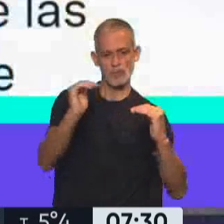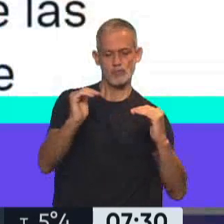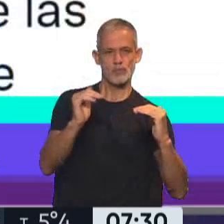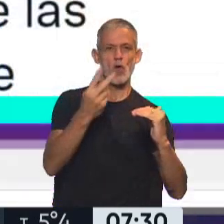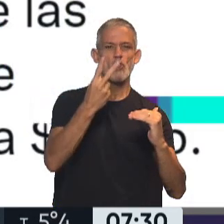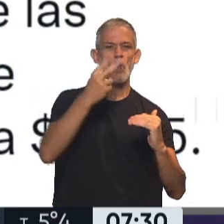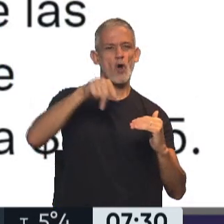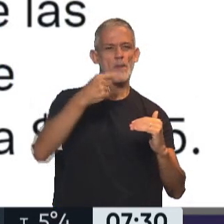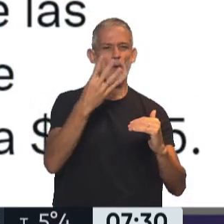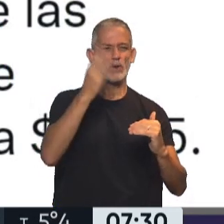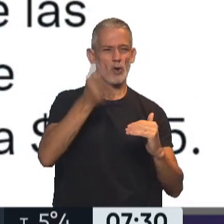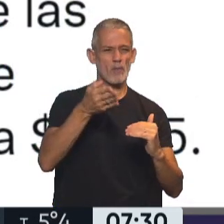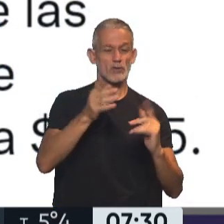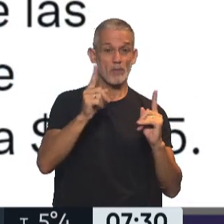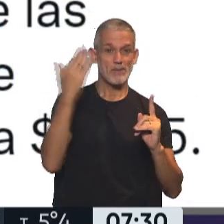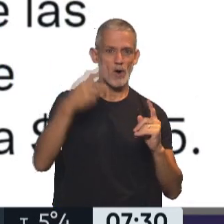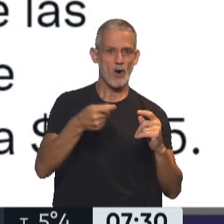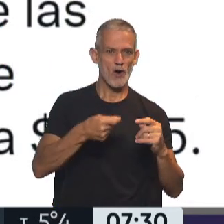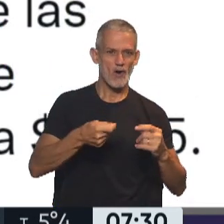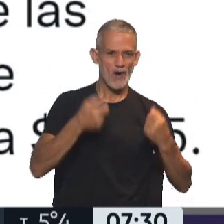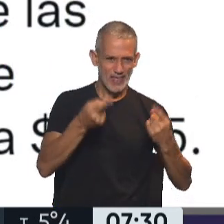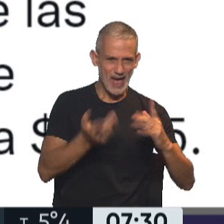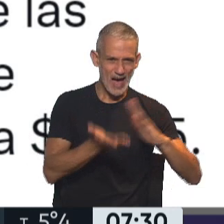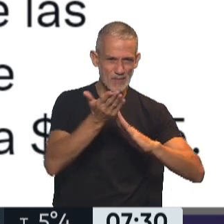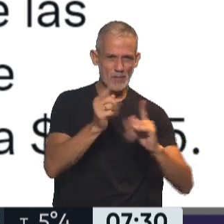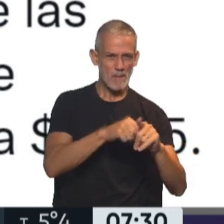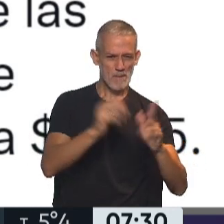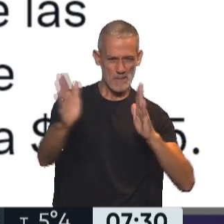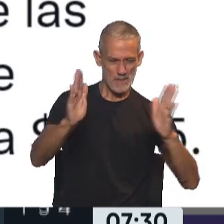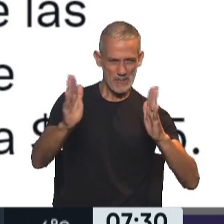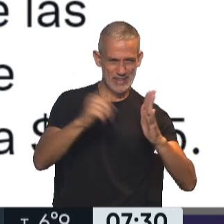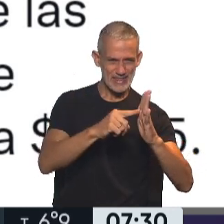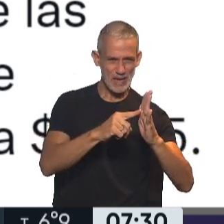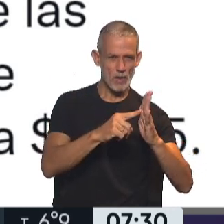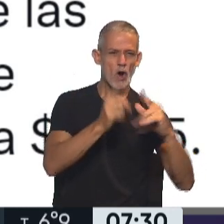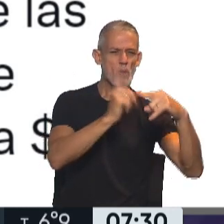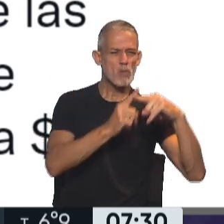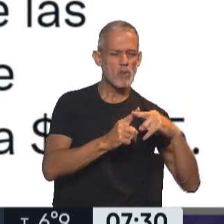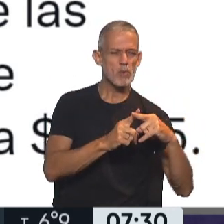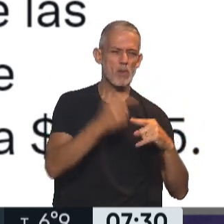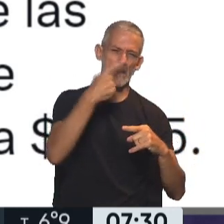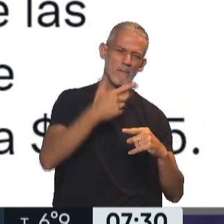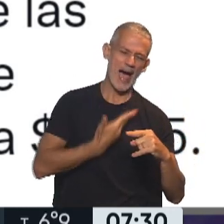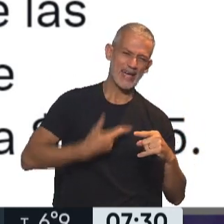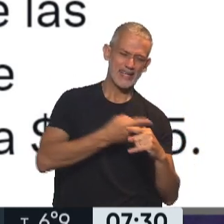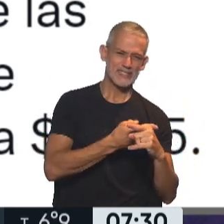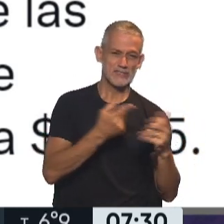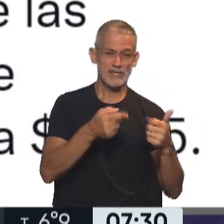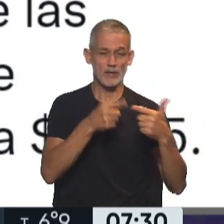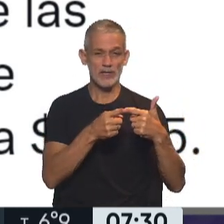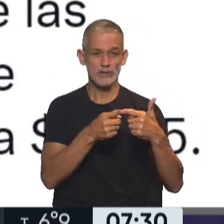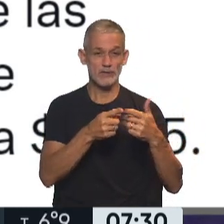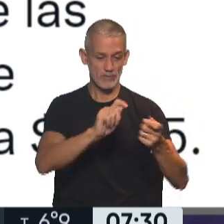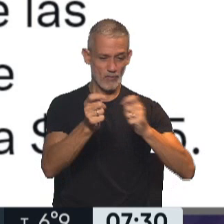2,4 puntos porcentuales el aumento que se hubiese otorgado en el mismo periodo con la fórmula de la gestión anterior. ¿Te acordás que cambió